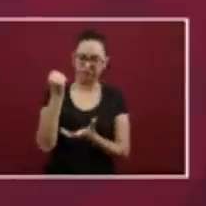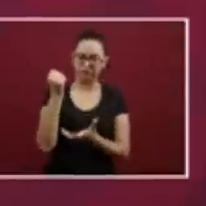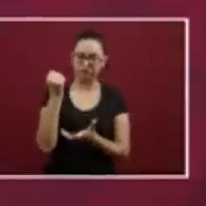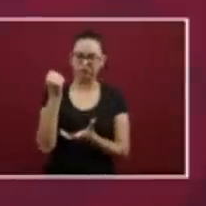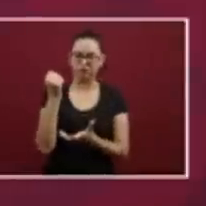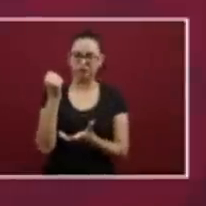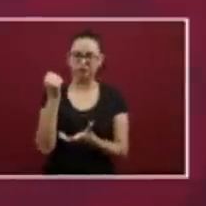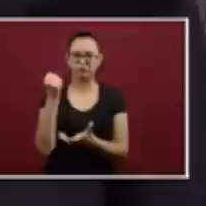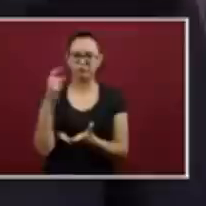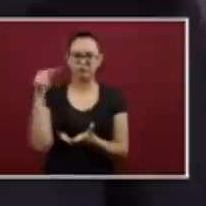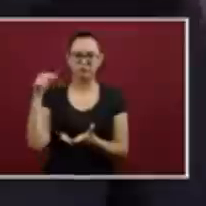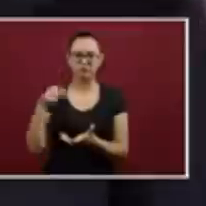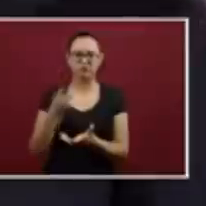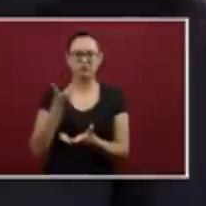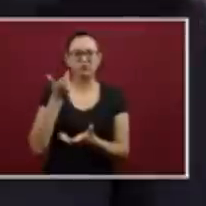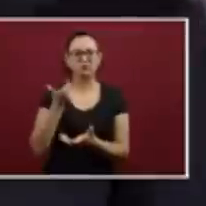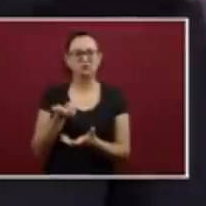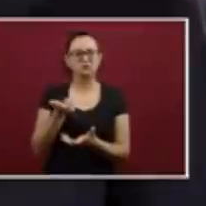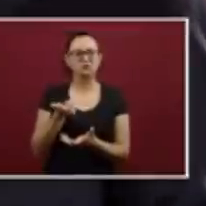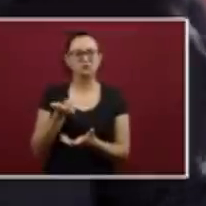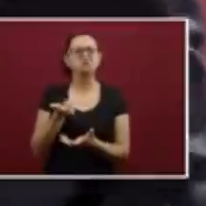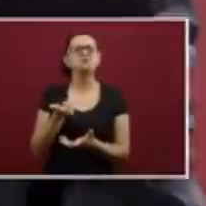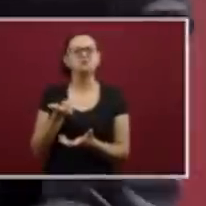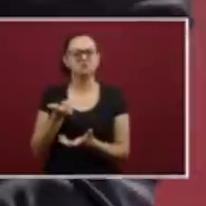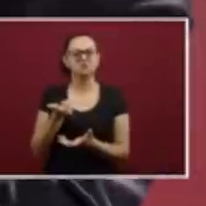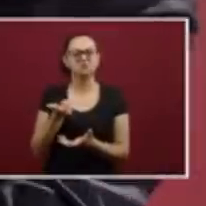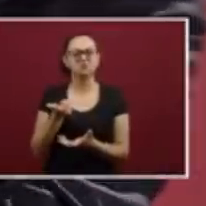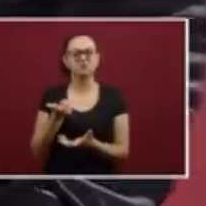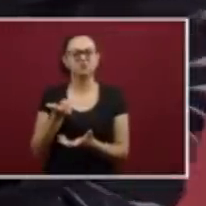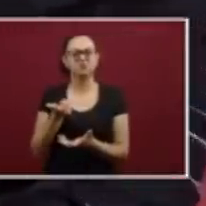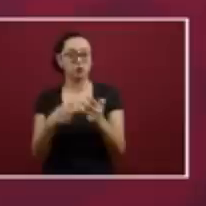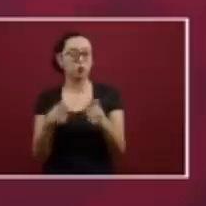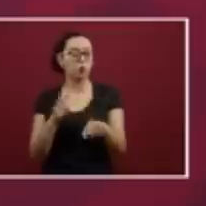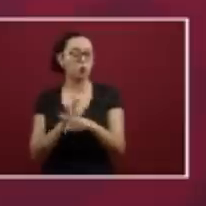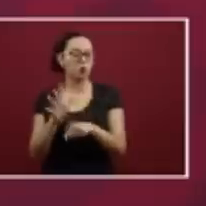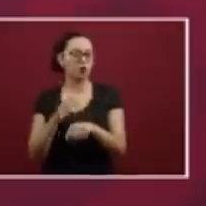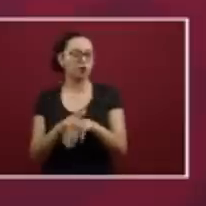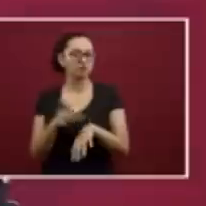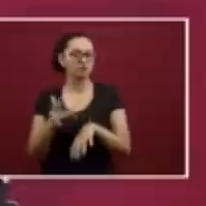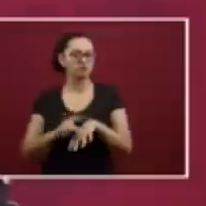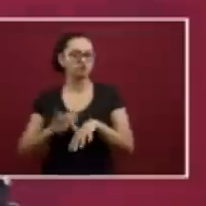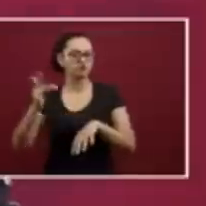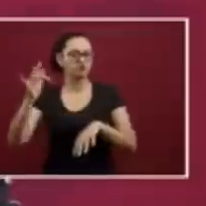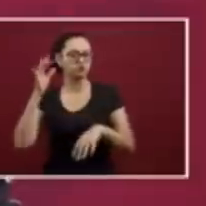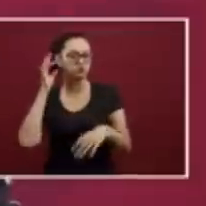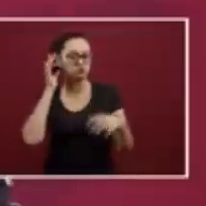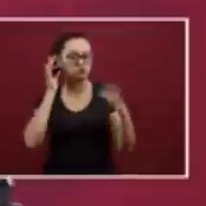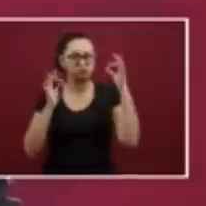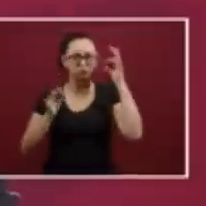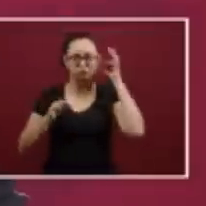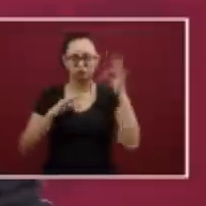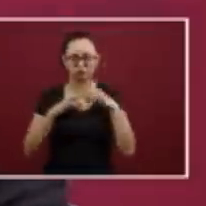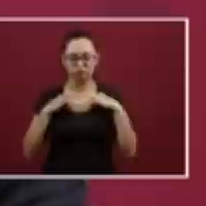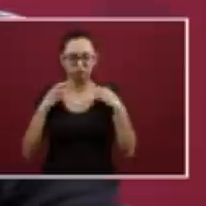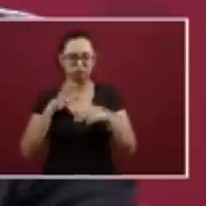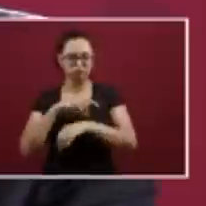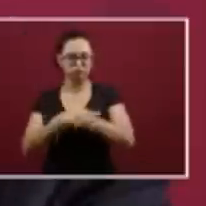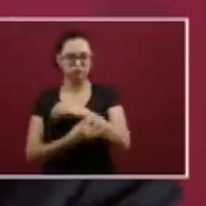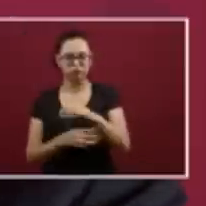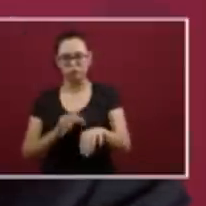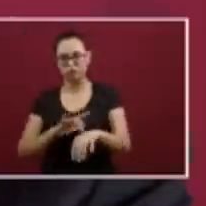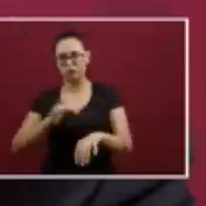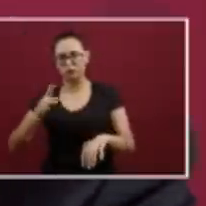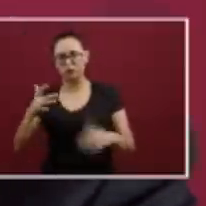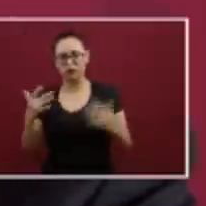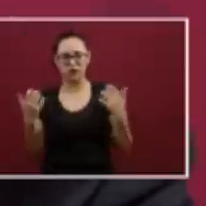viajes fuera del país de personal adscrito a la institución. En particular, en el caso de dos investigadoras